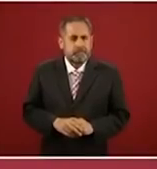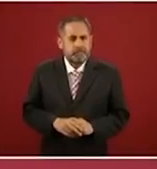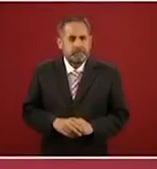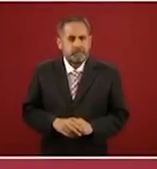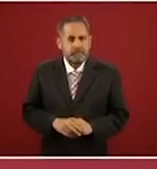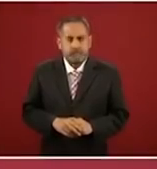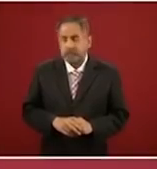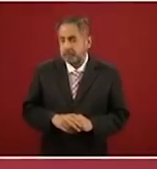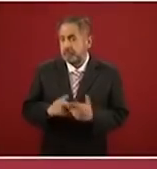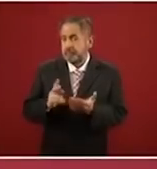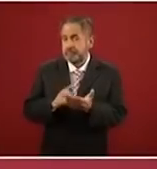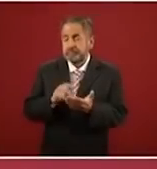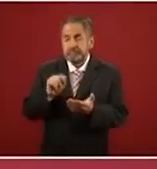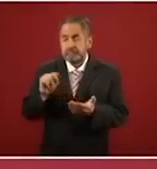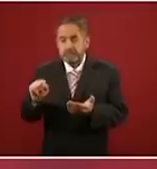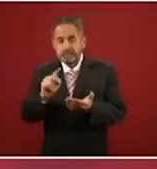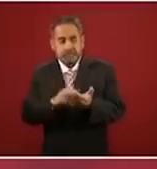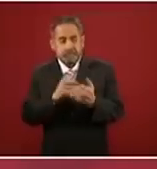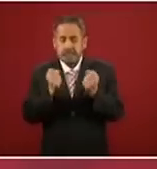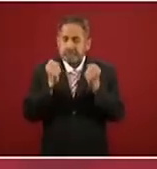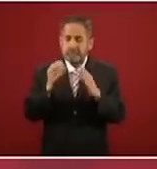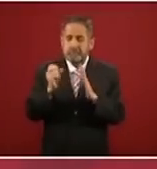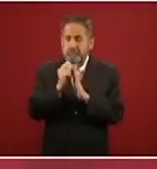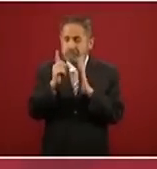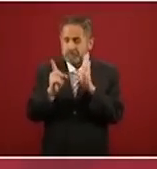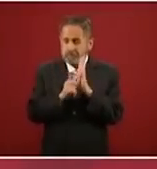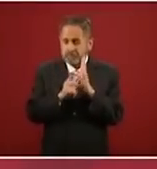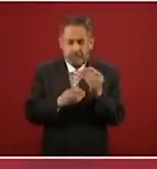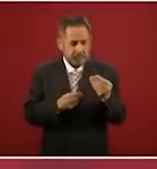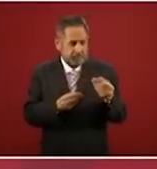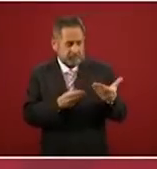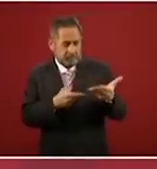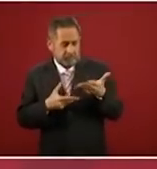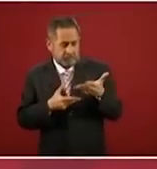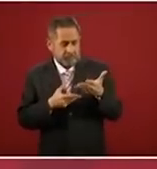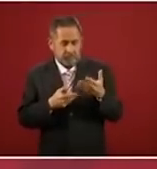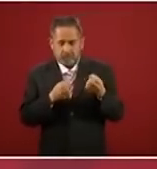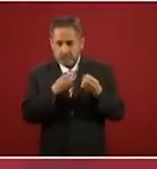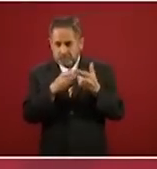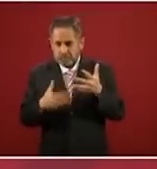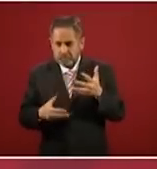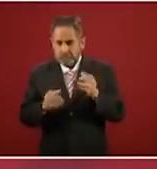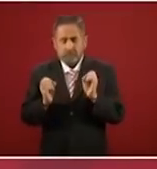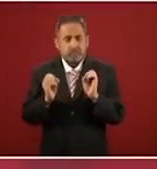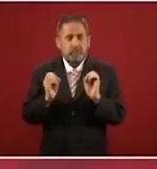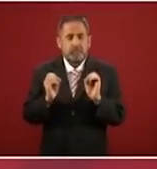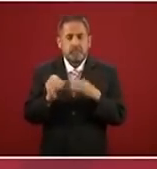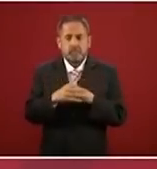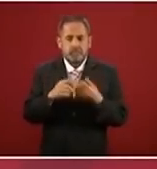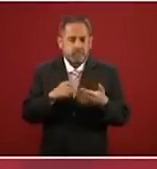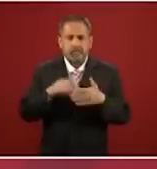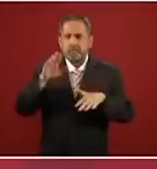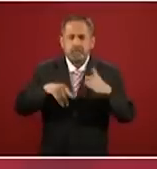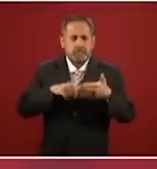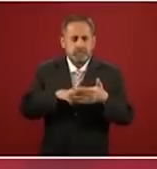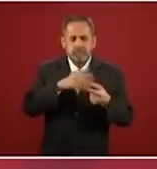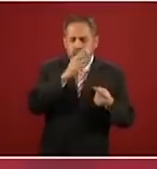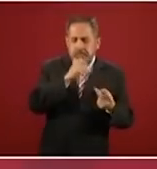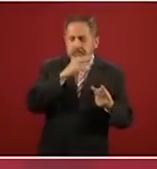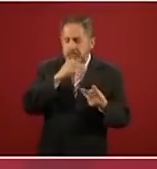muchas solicitudes tenga alguna oficina se dice no se puede por